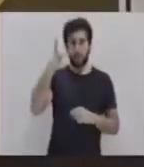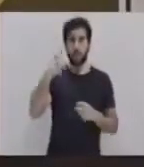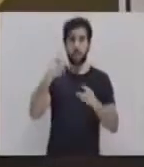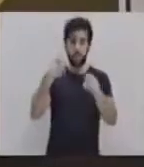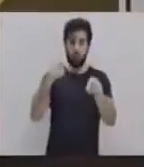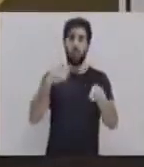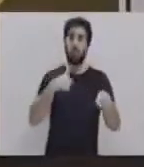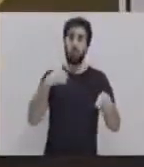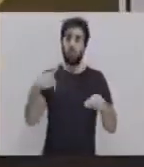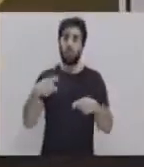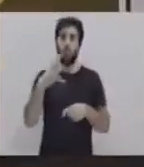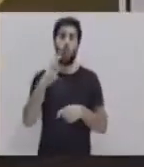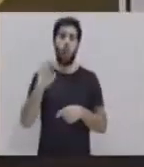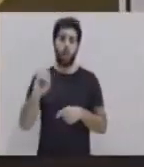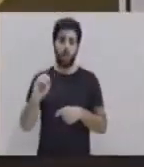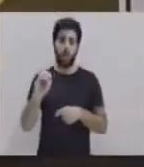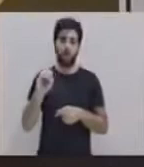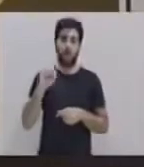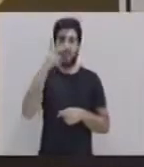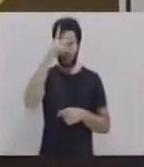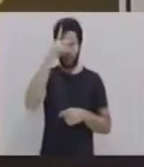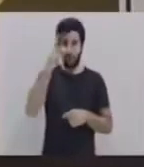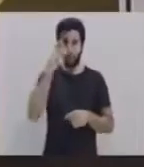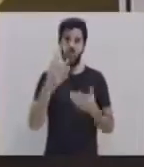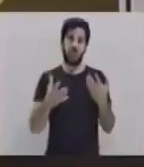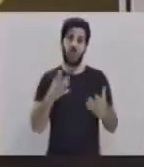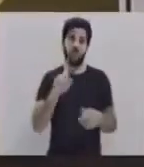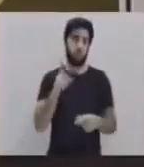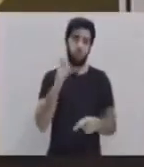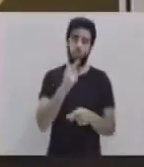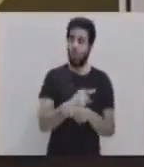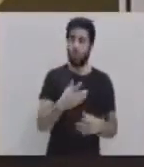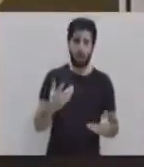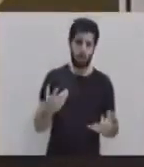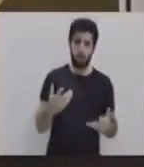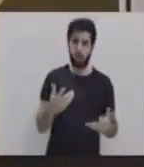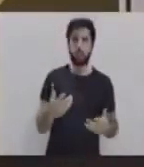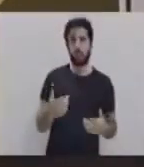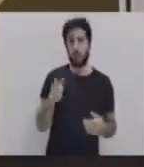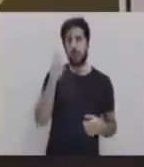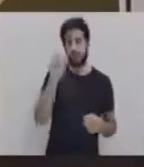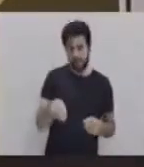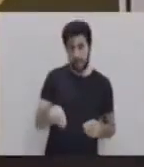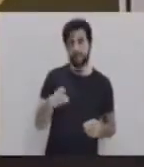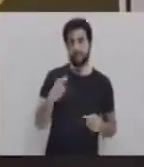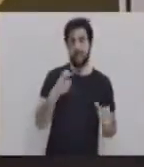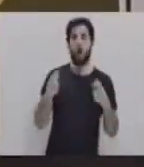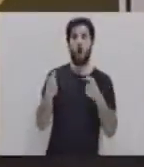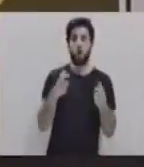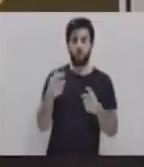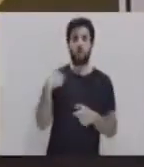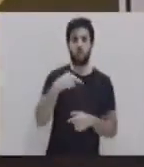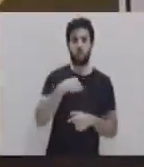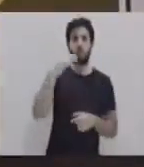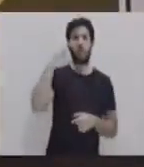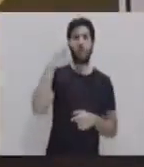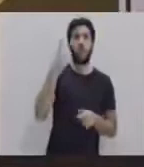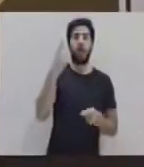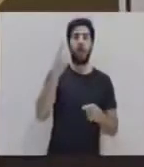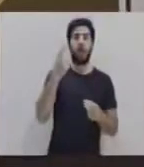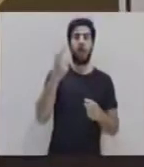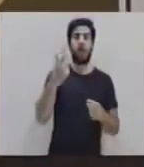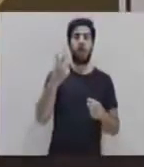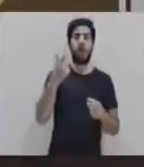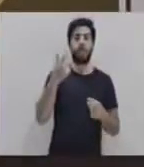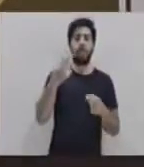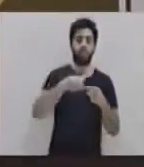hora y yo vaya a 40, y aún así puede ser una velocidad inadecuada, aunque no estoy excediendo la velocidad máxima, ¿verdad? Tenemos que tener el concepto de